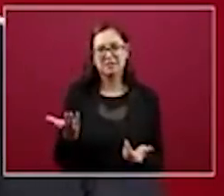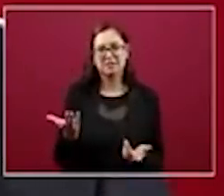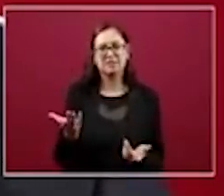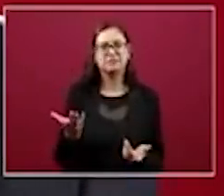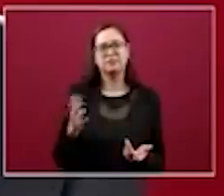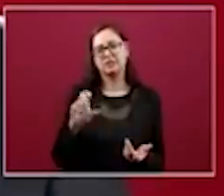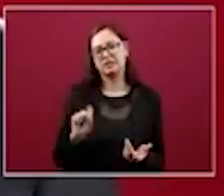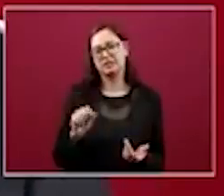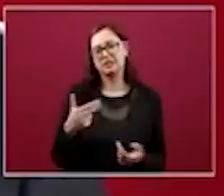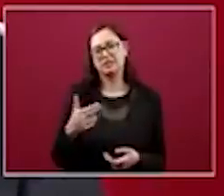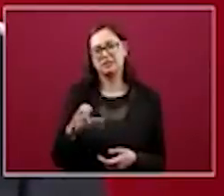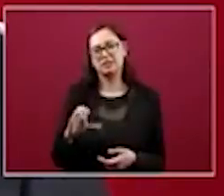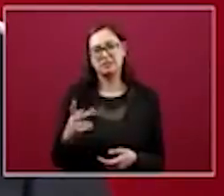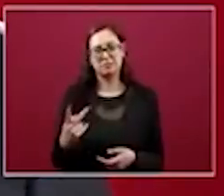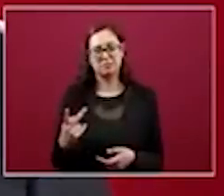Hacienda